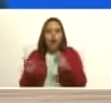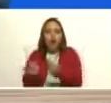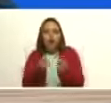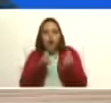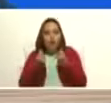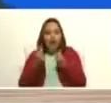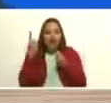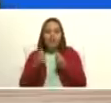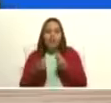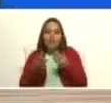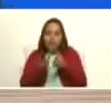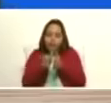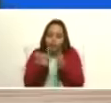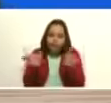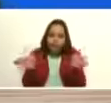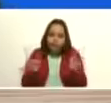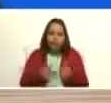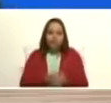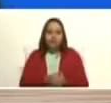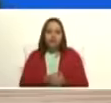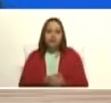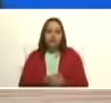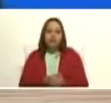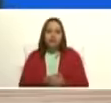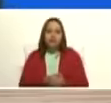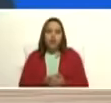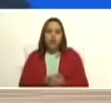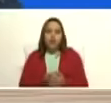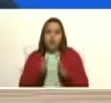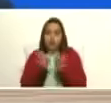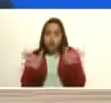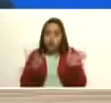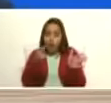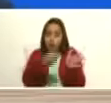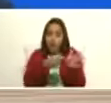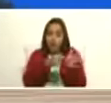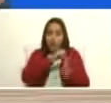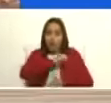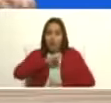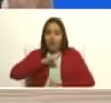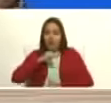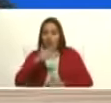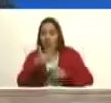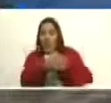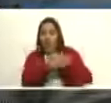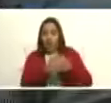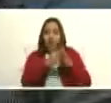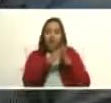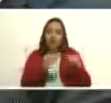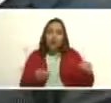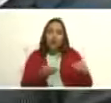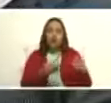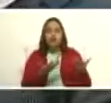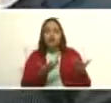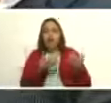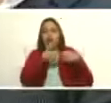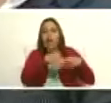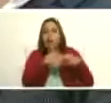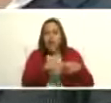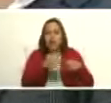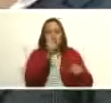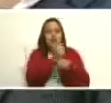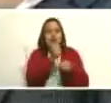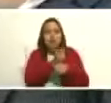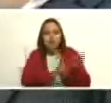que diversificarse, donde el sector privado en todas sus escalas y